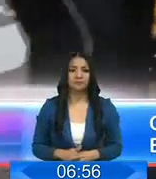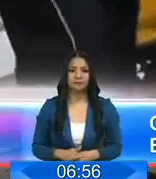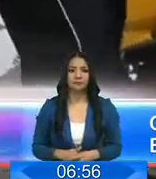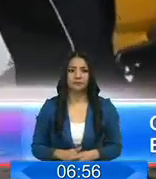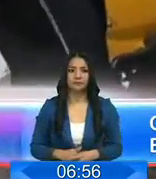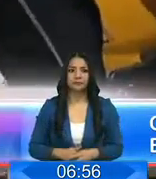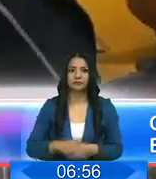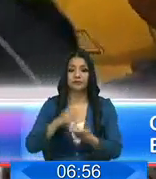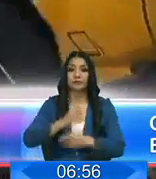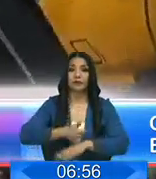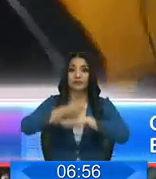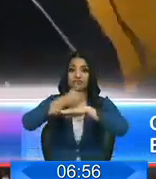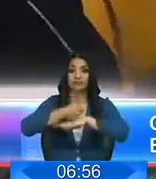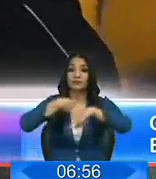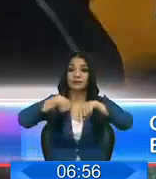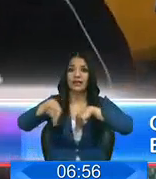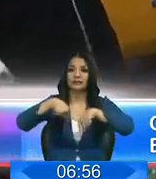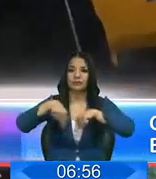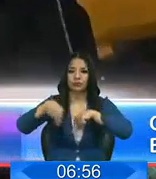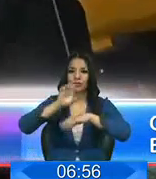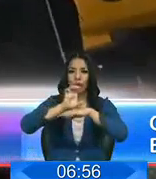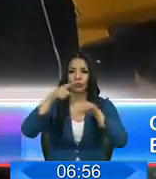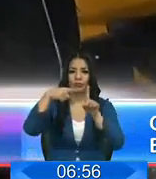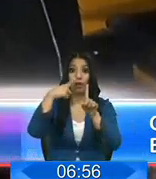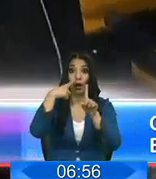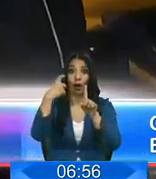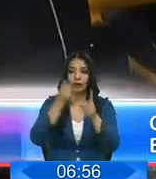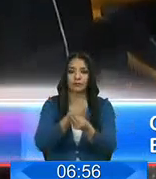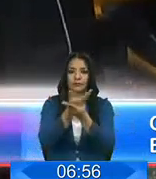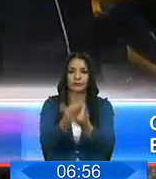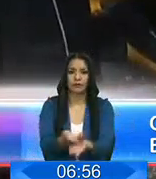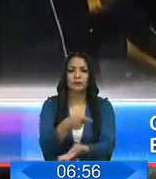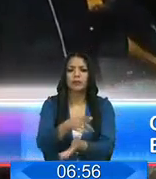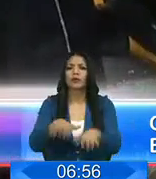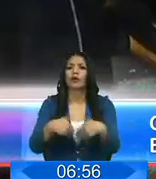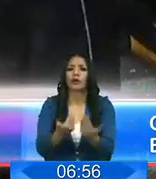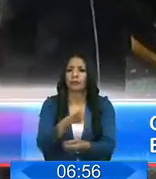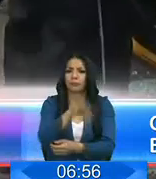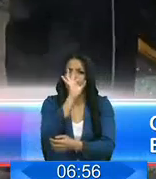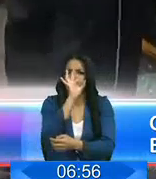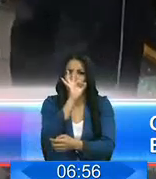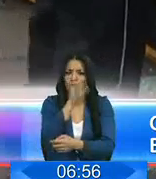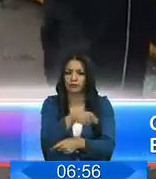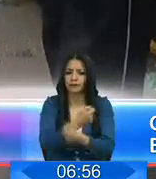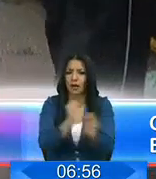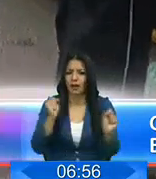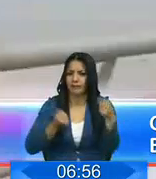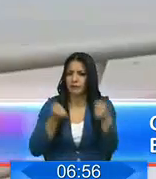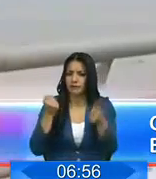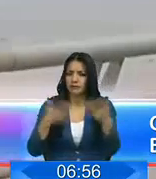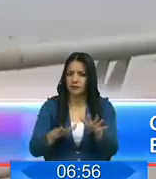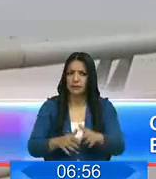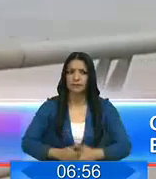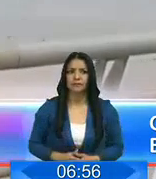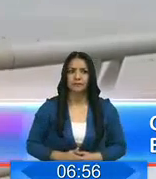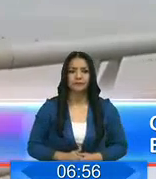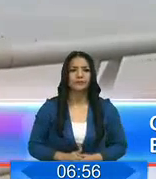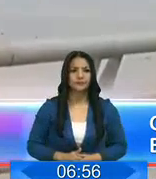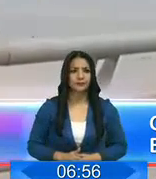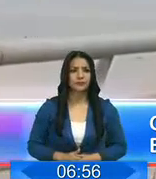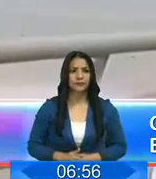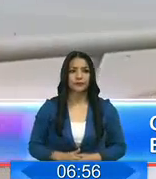agente de la Comisión de Tránsito del Ecuador, dio a conocer en qué circunstancia rescataron al chofer. Aparentemente